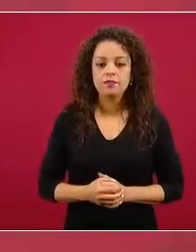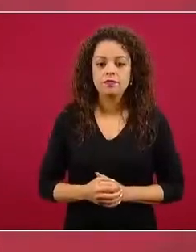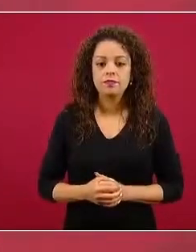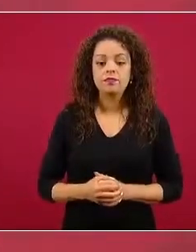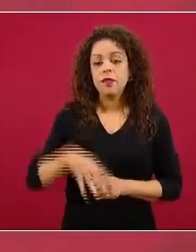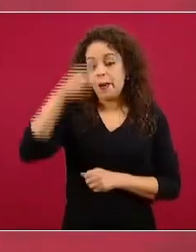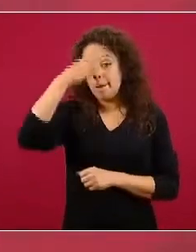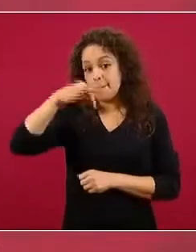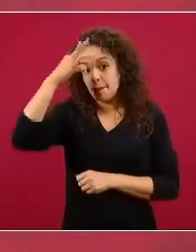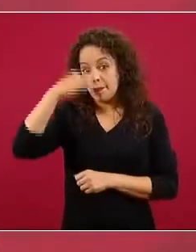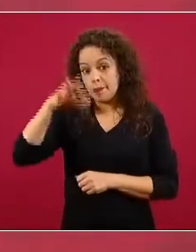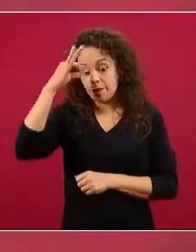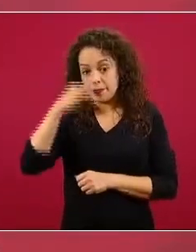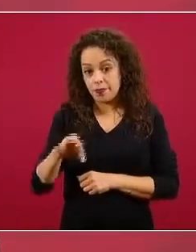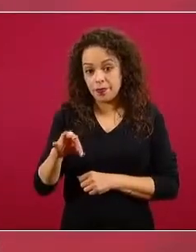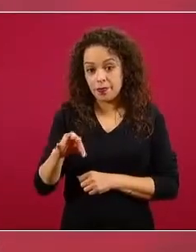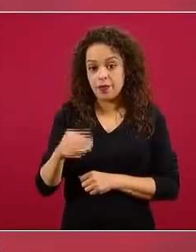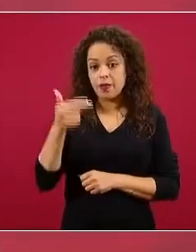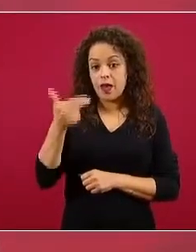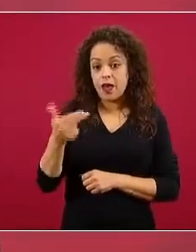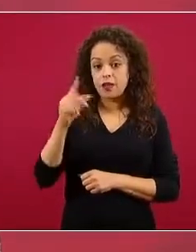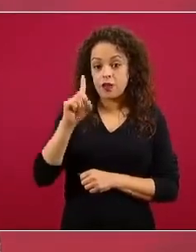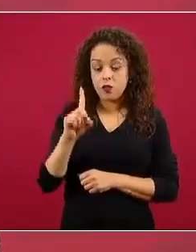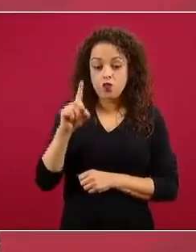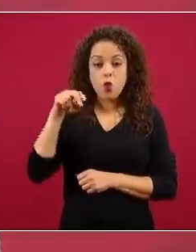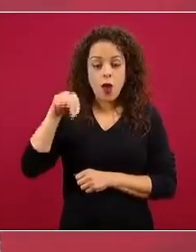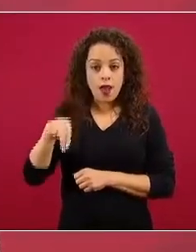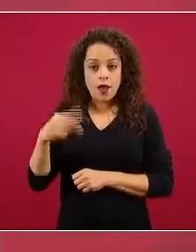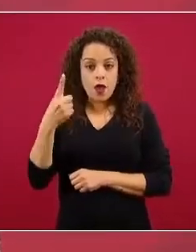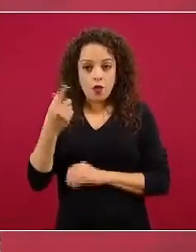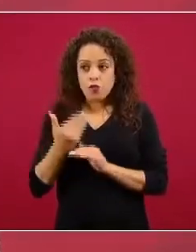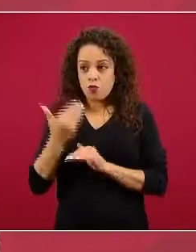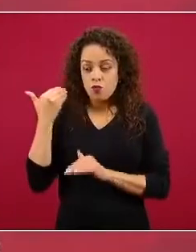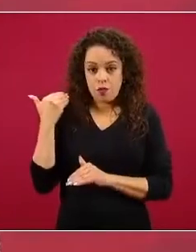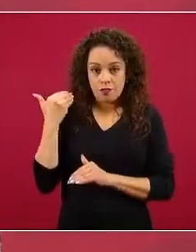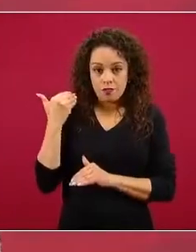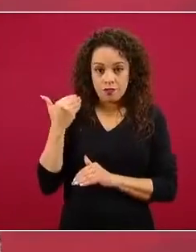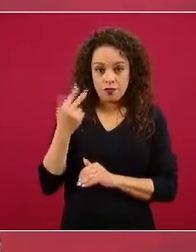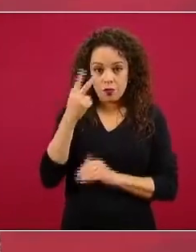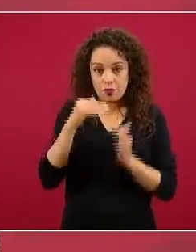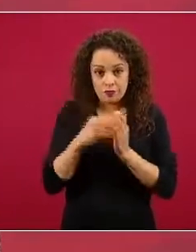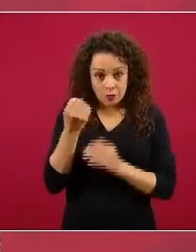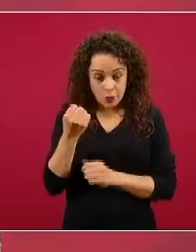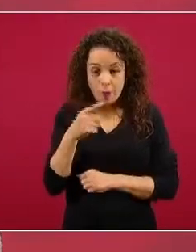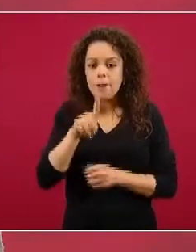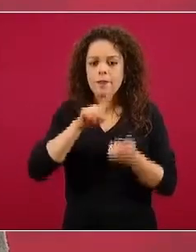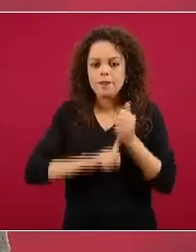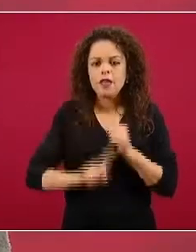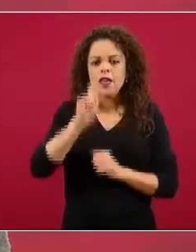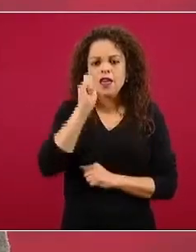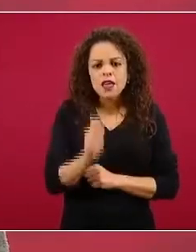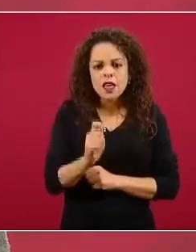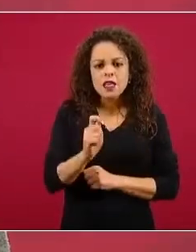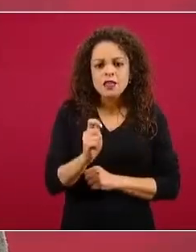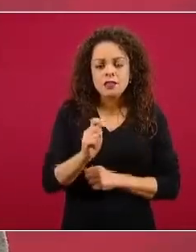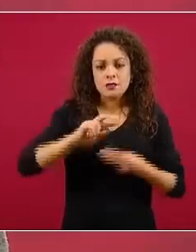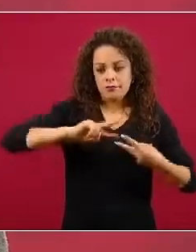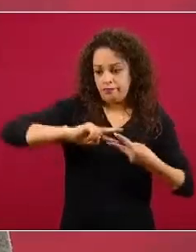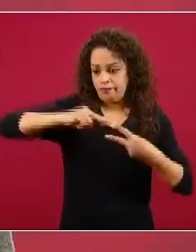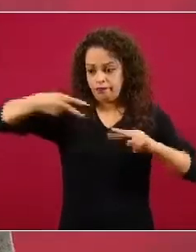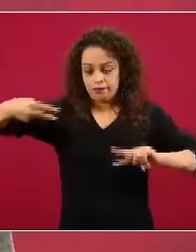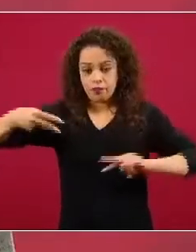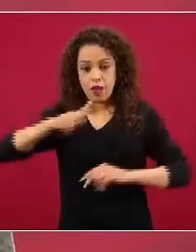pandemia de influenza H1N1 y algunos segmentos del material genético del virus de